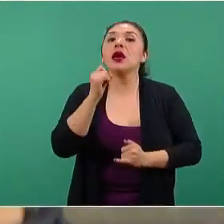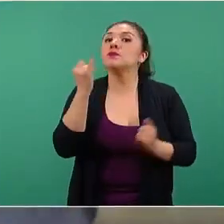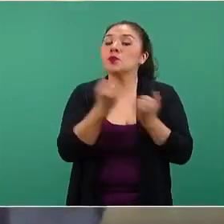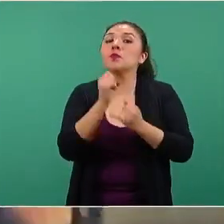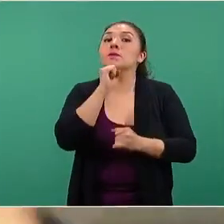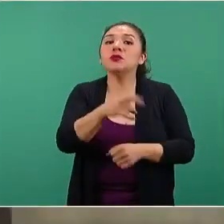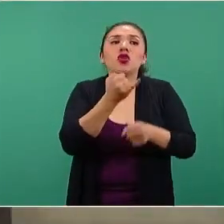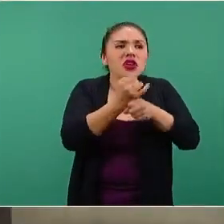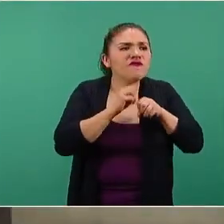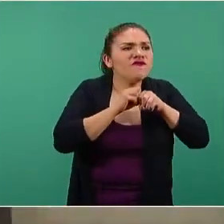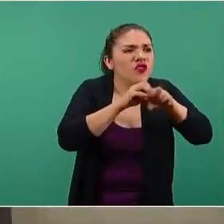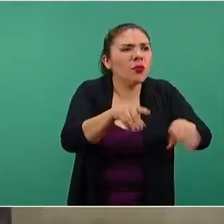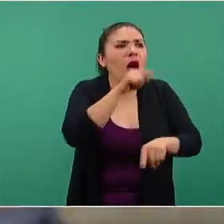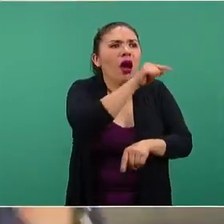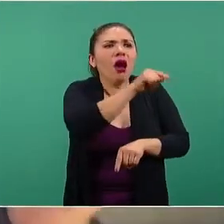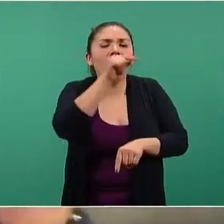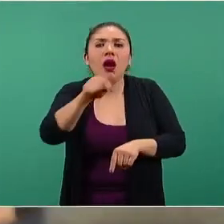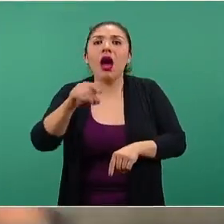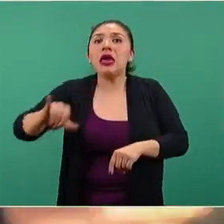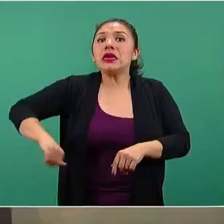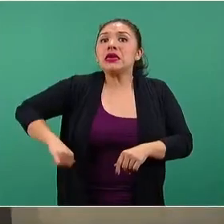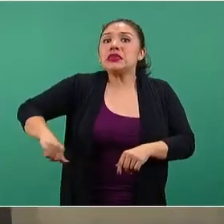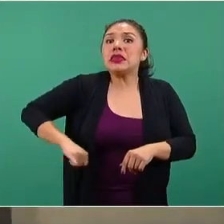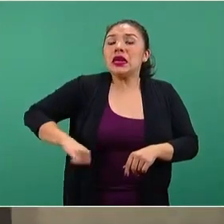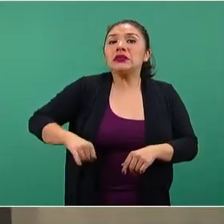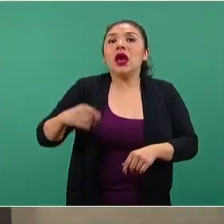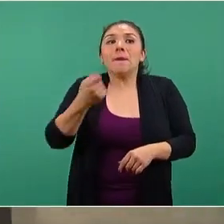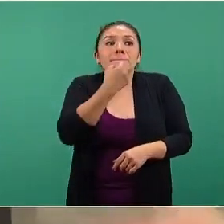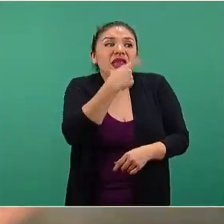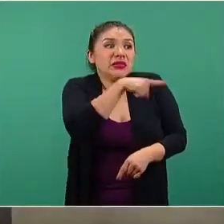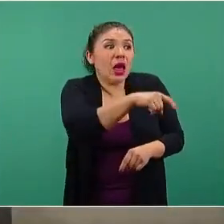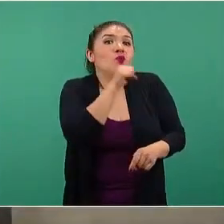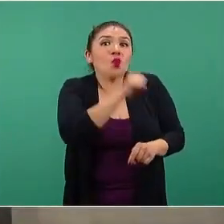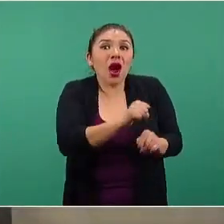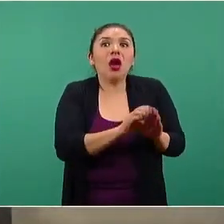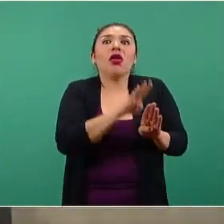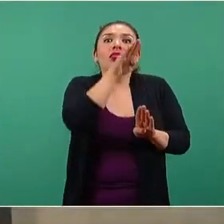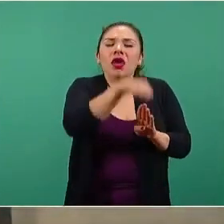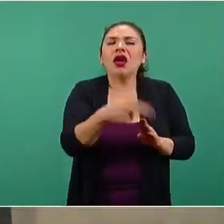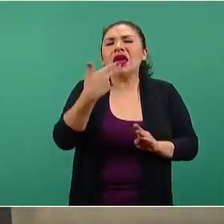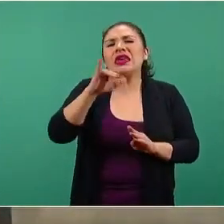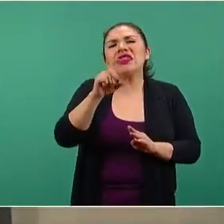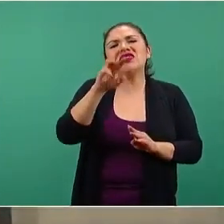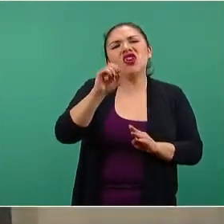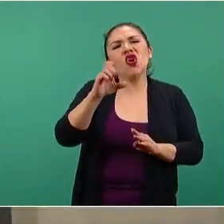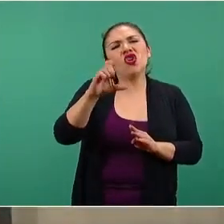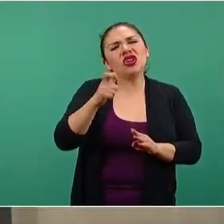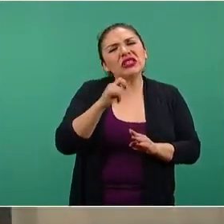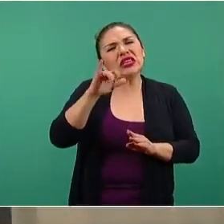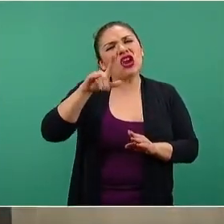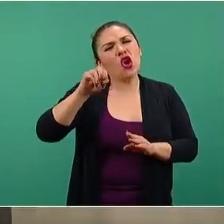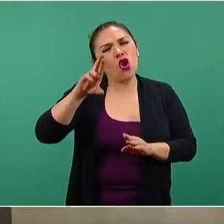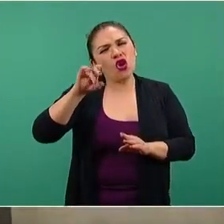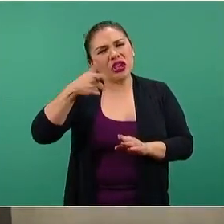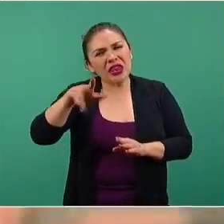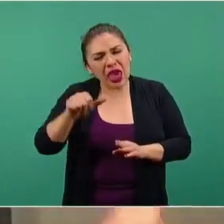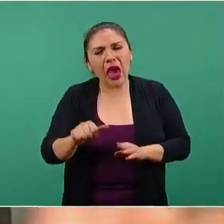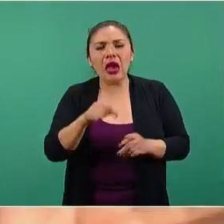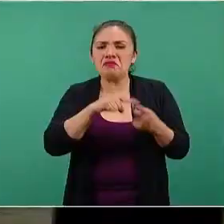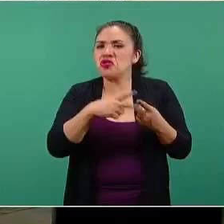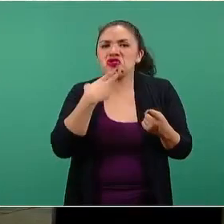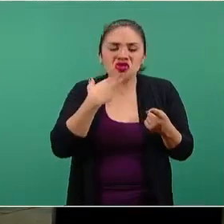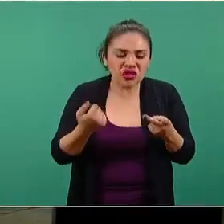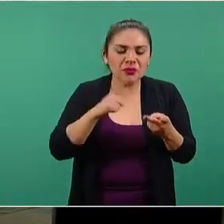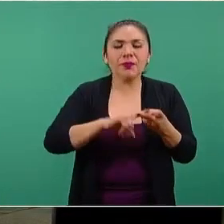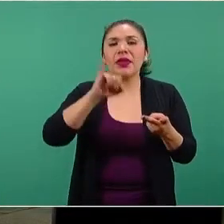oleadas informativas de interés por ciertos medicamentos. Hidroxicloroquina en su momento, que ya se demostró que no sirve,